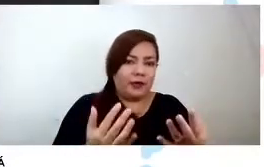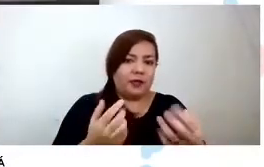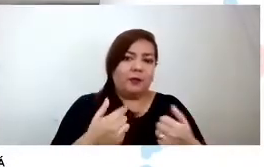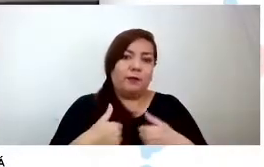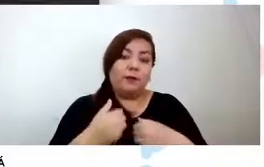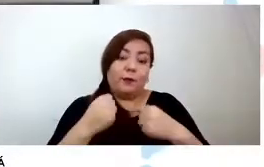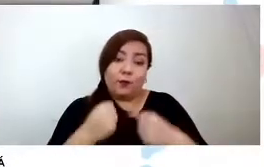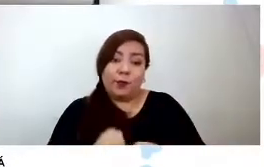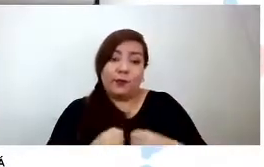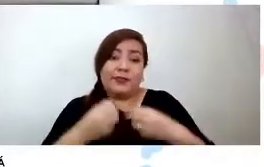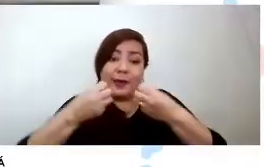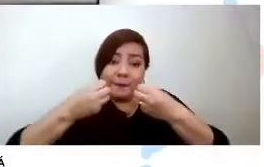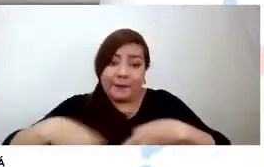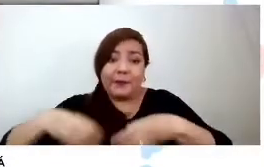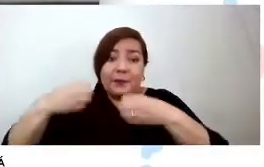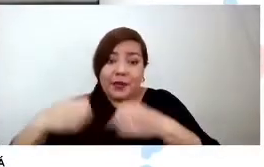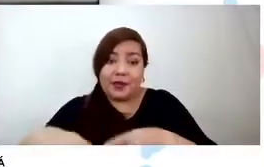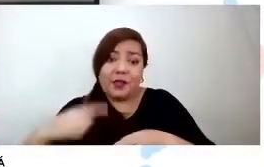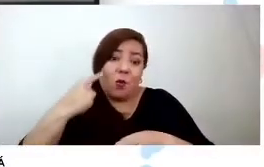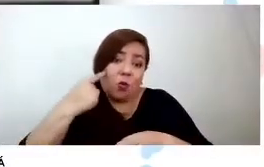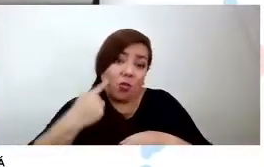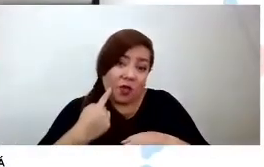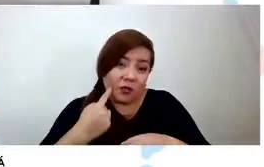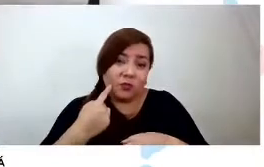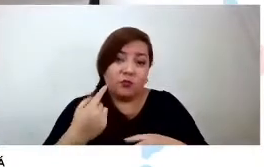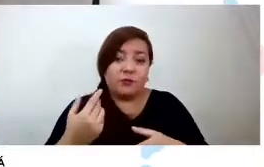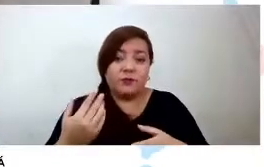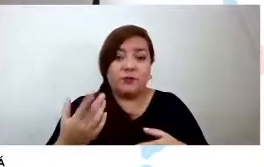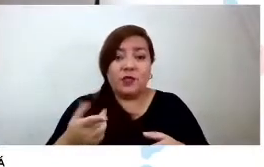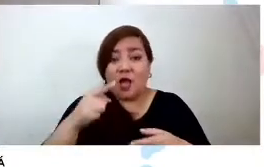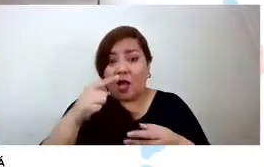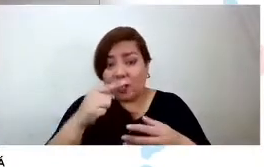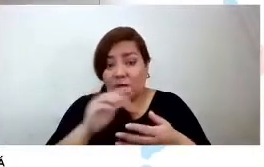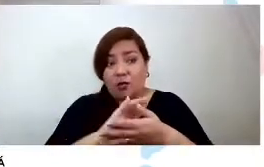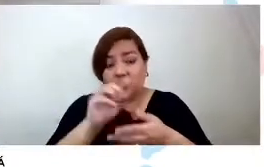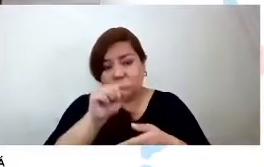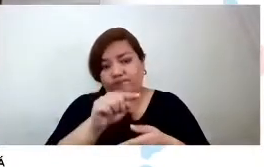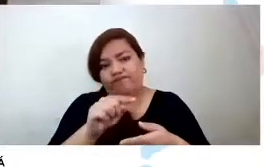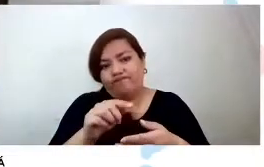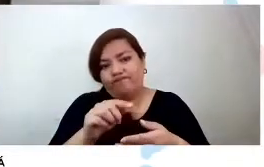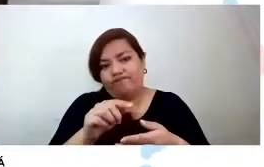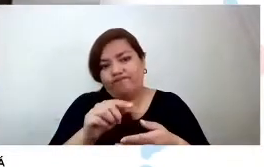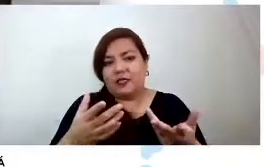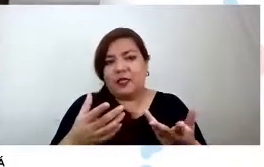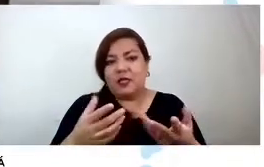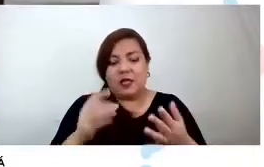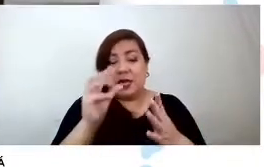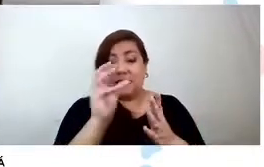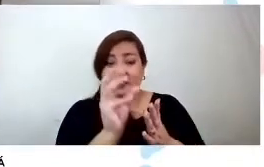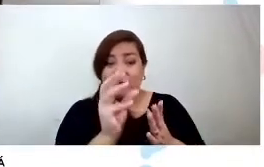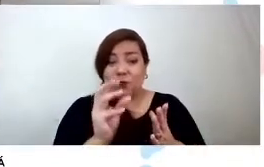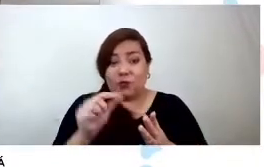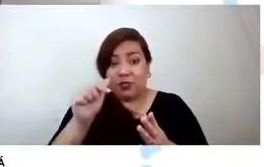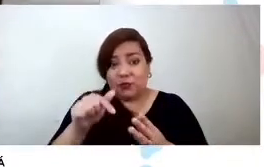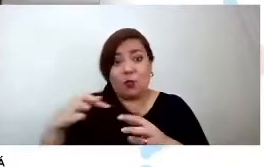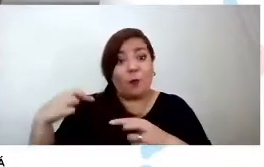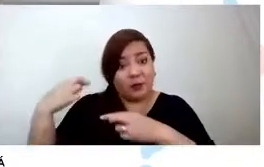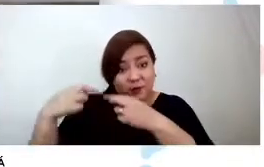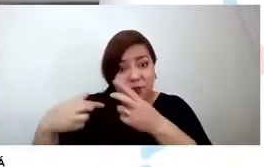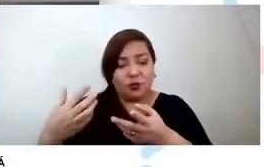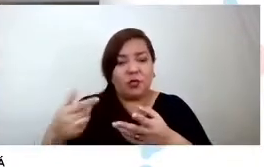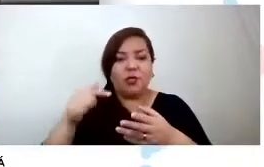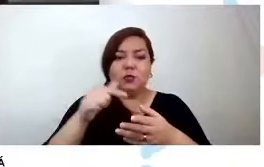alguna pérdida o afectación al bien patrimonial, por lo que decidimos que al menos los fósiles que estaban en condiciones de